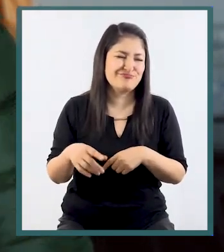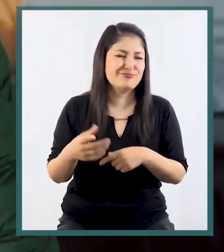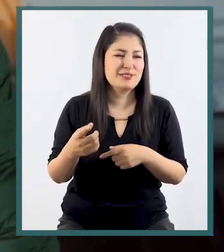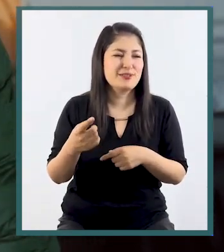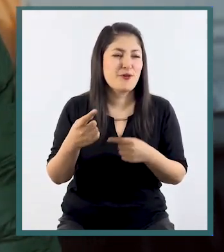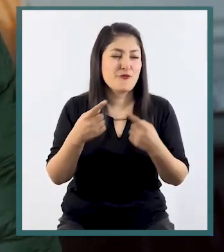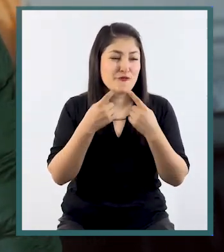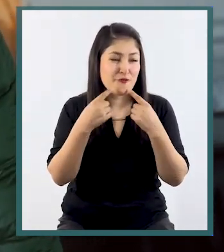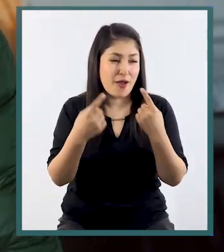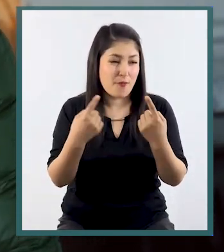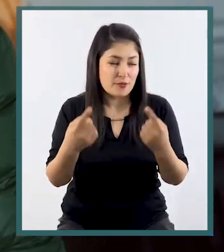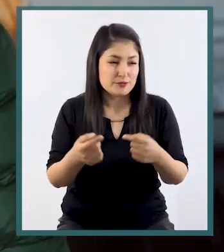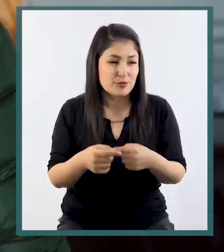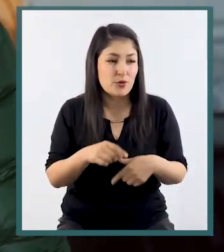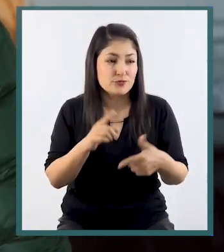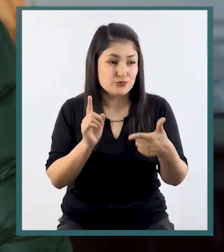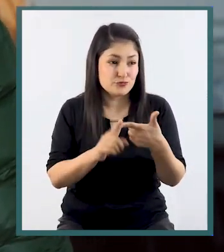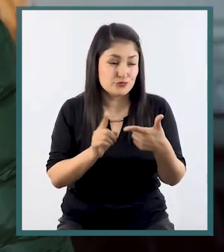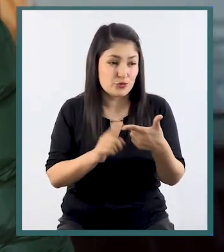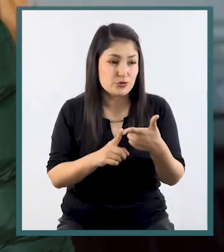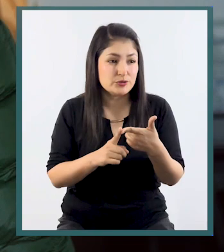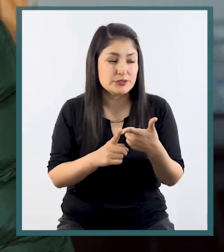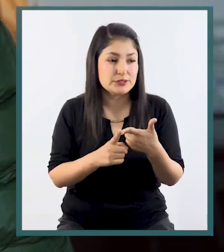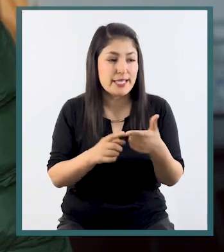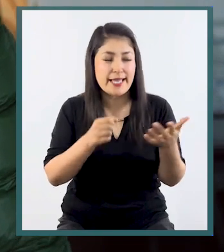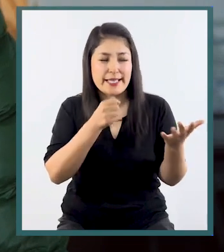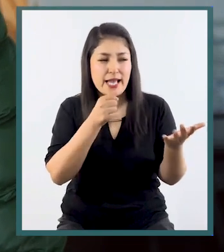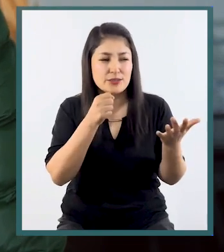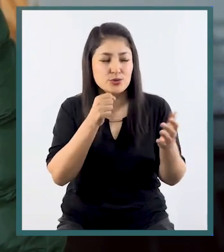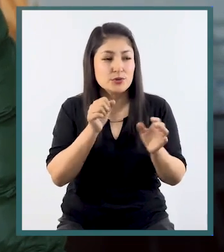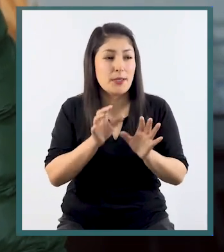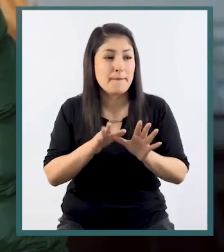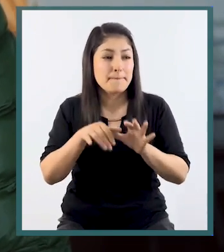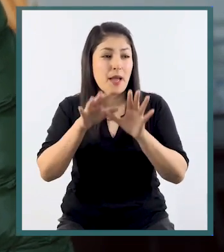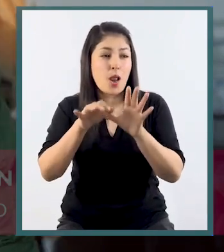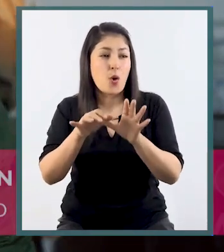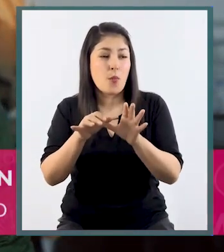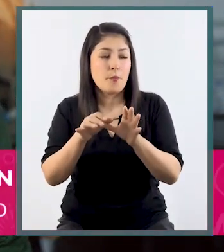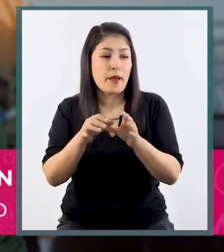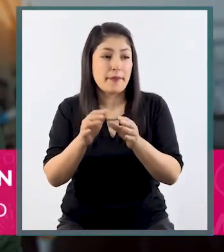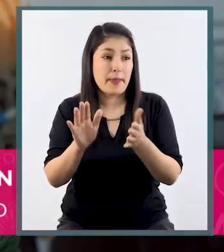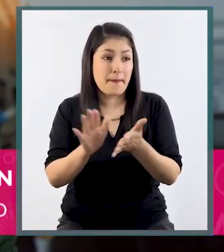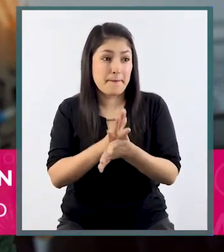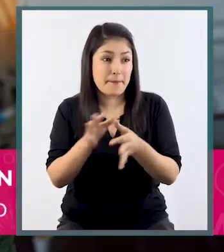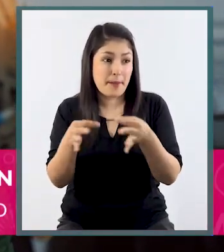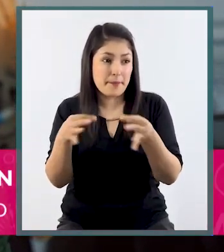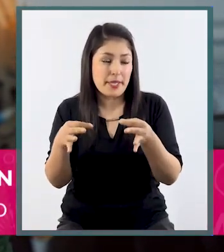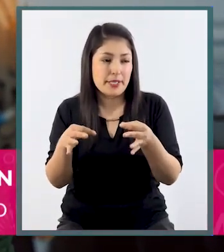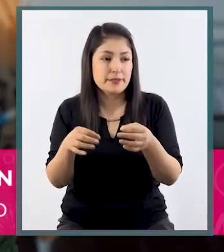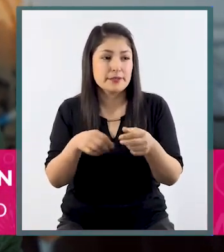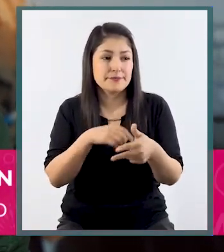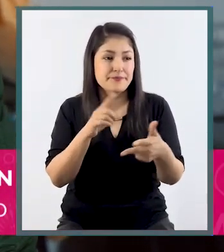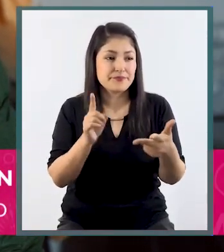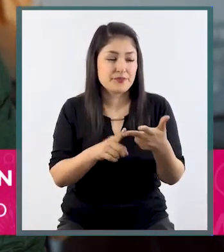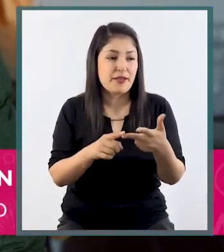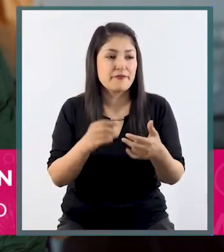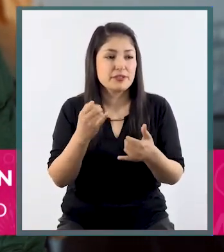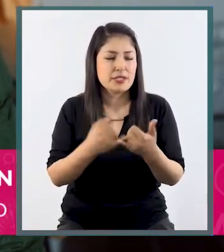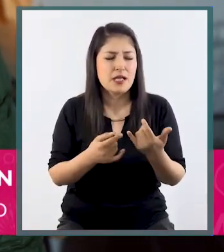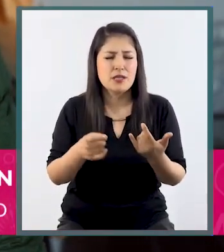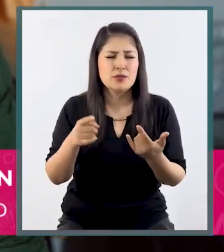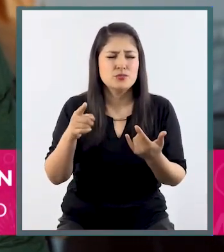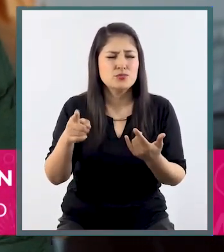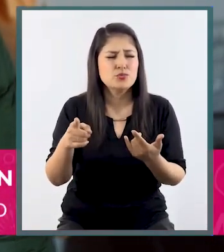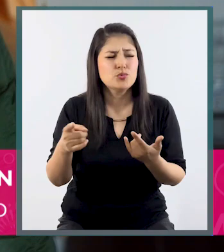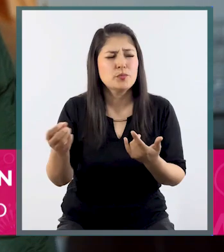Santiago. Luego vamos a tocar una canción que es Paloma de Papel. Y cerrando con broche de oro, pues Tú me pides que te olvide, que es